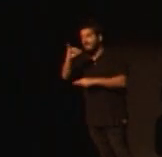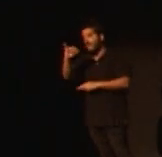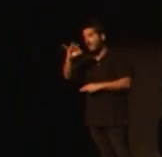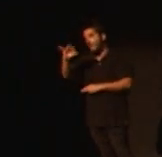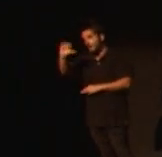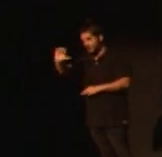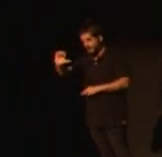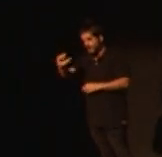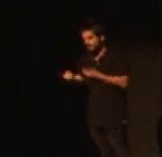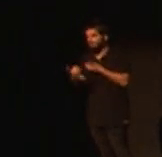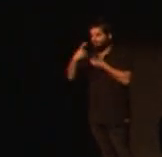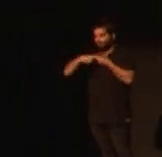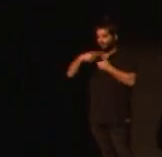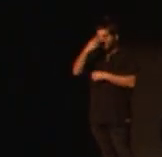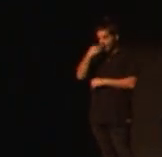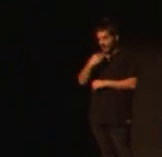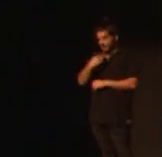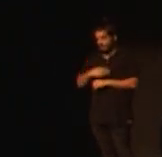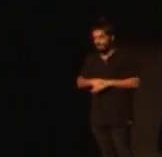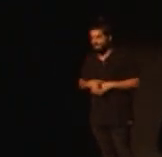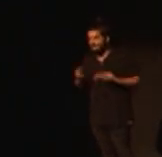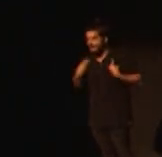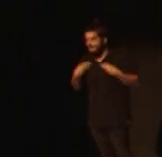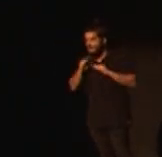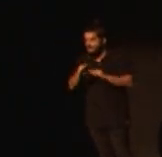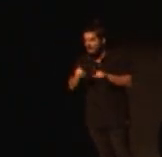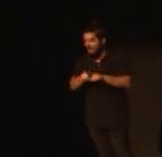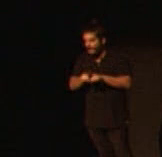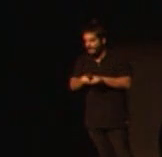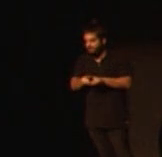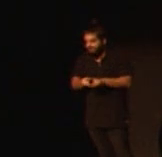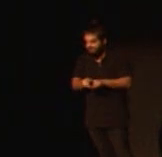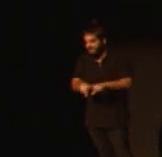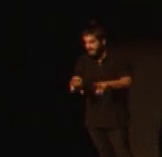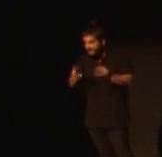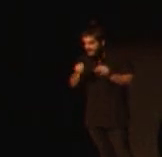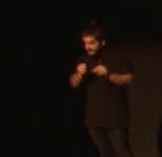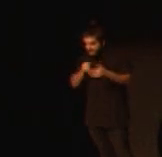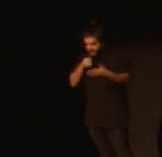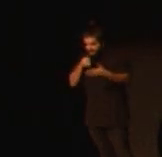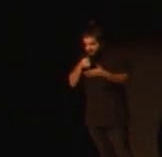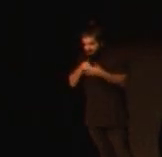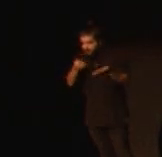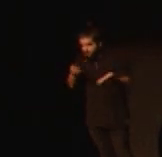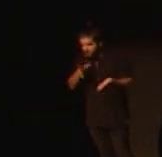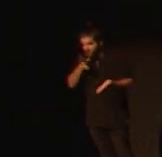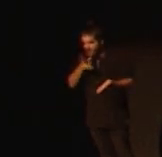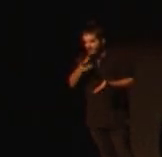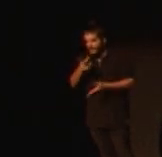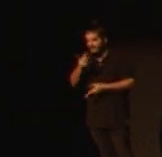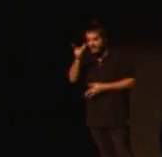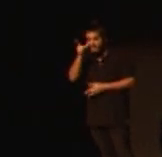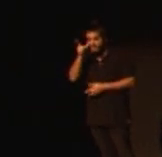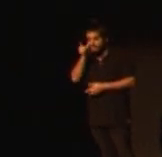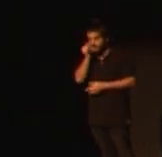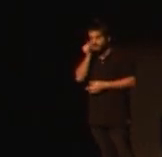Su vida para ella se había como que terminado porque no sabía qué hacer, había perdido la visión y ya era mayor y no sabía